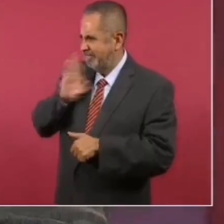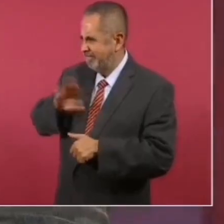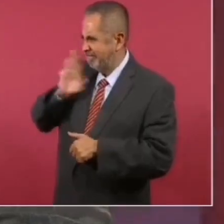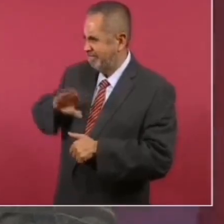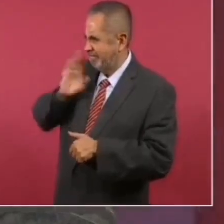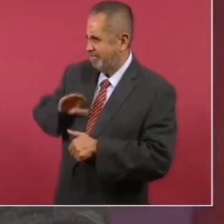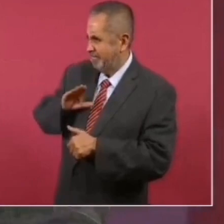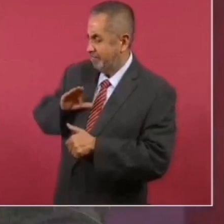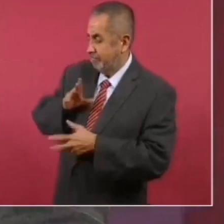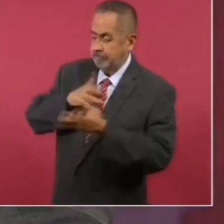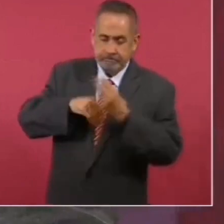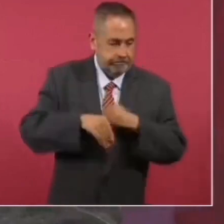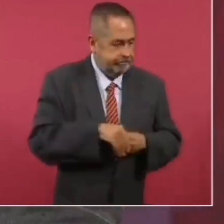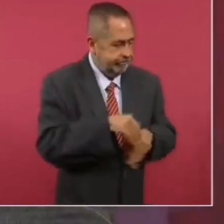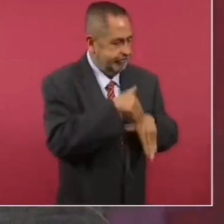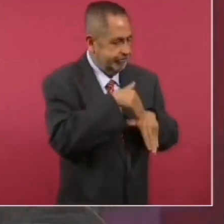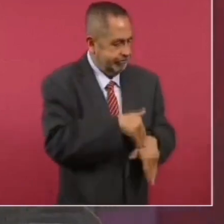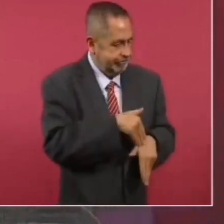y salen de ahí